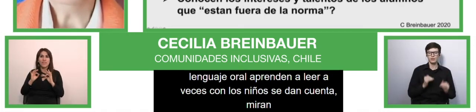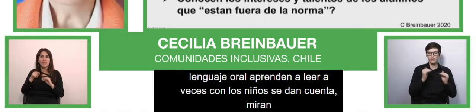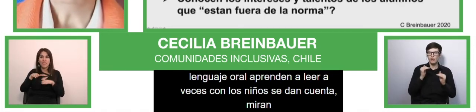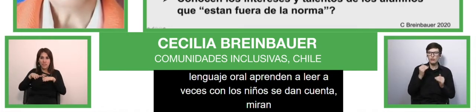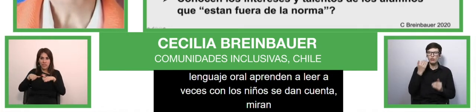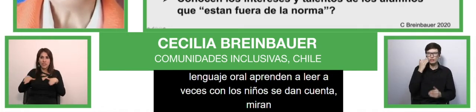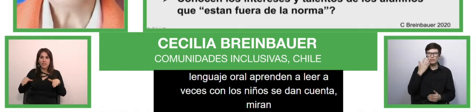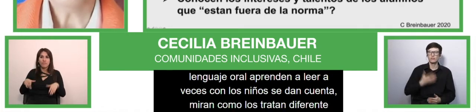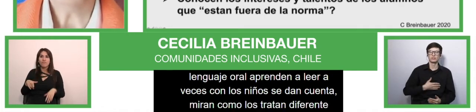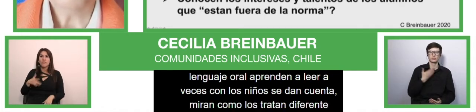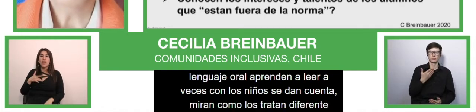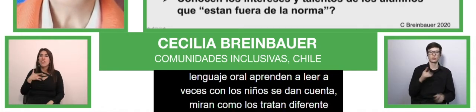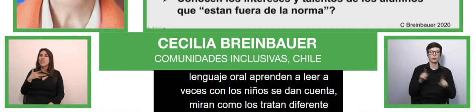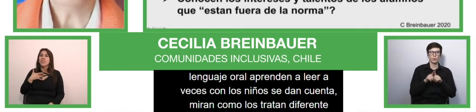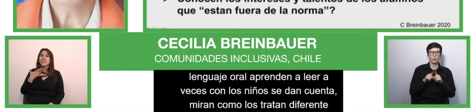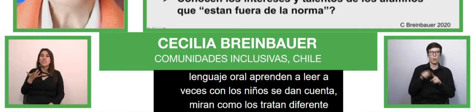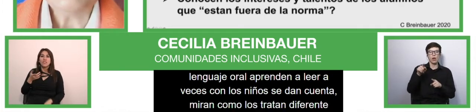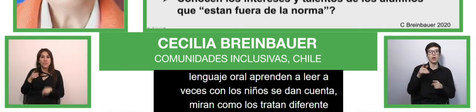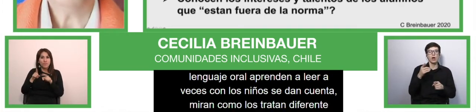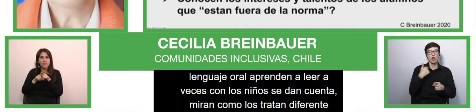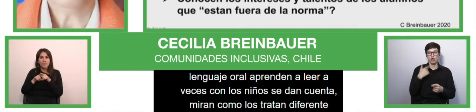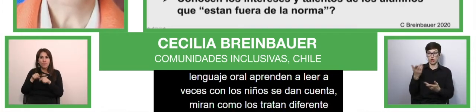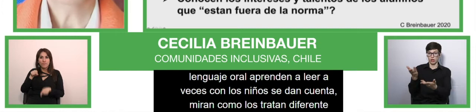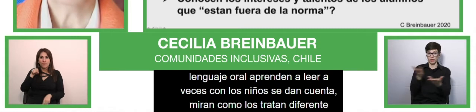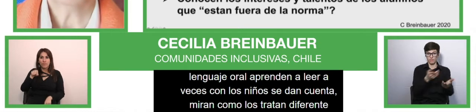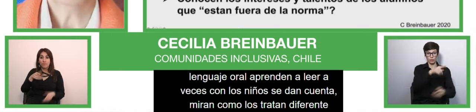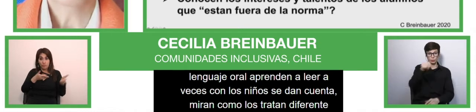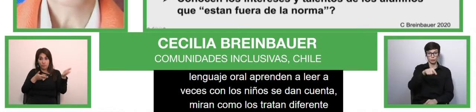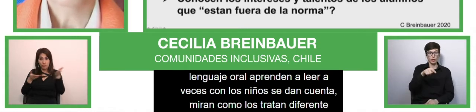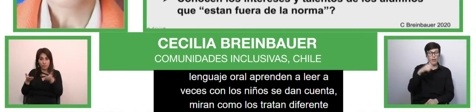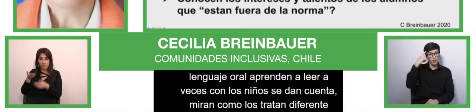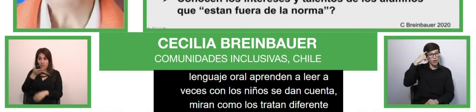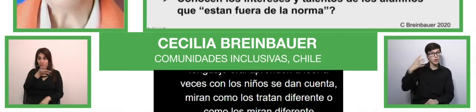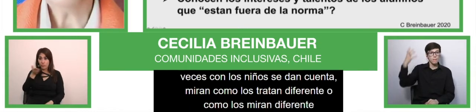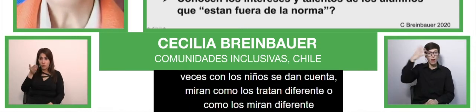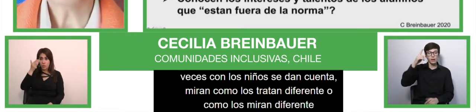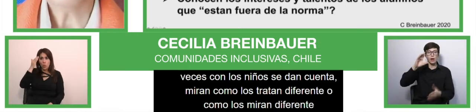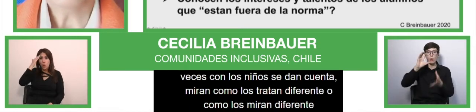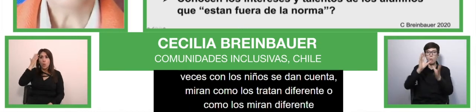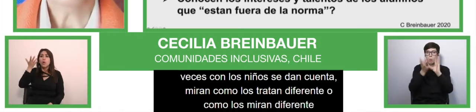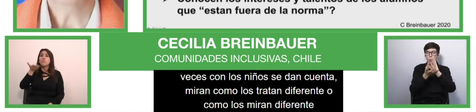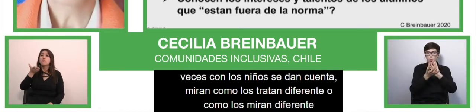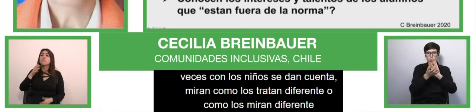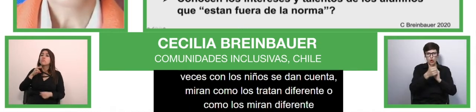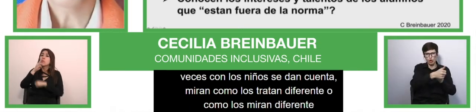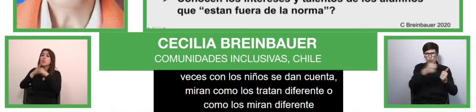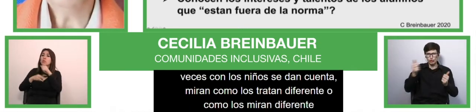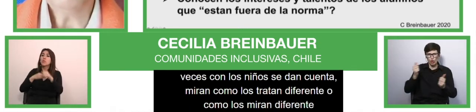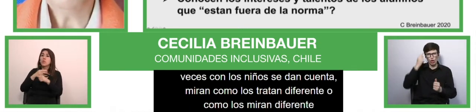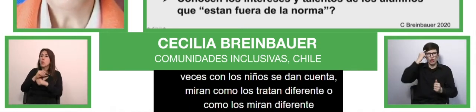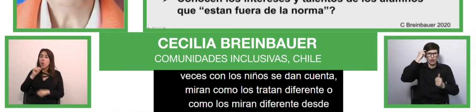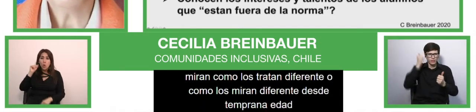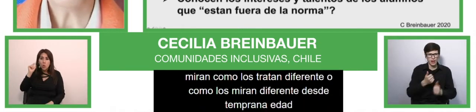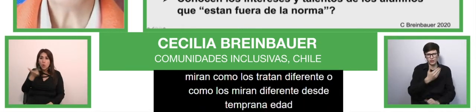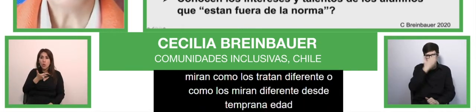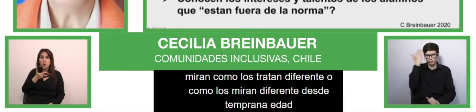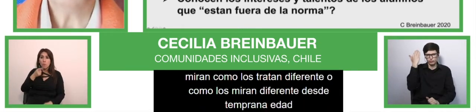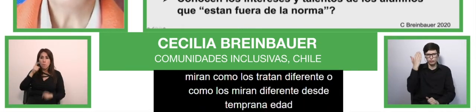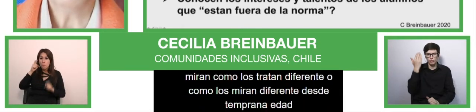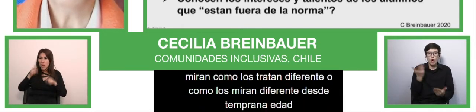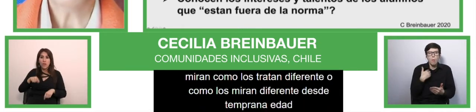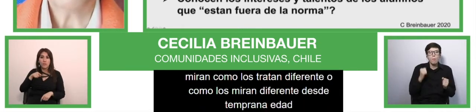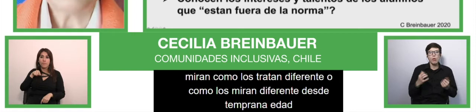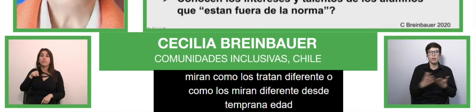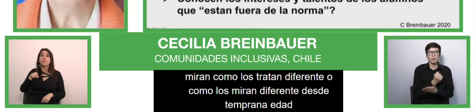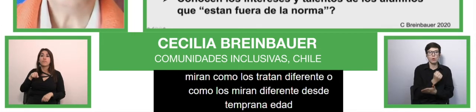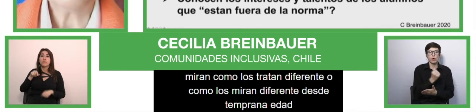les invito a imaginar un mundo lleno de talentos en la práctica cotidiana cómo podemos construir